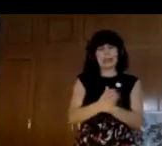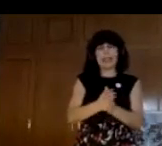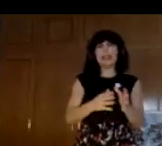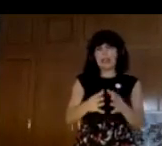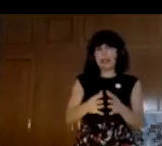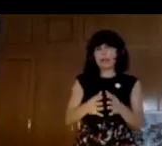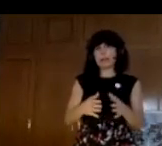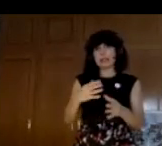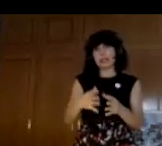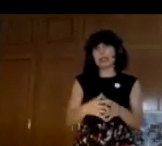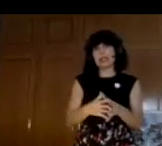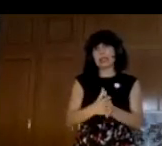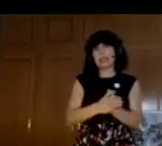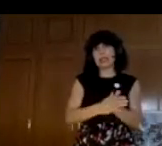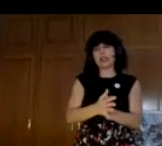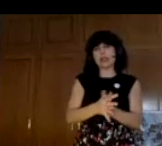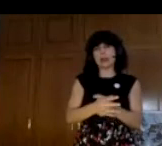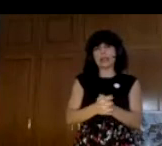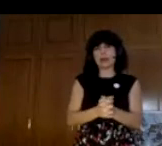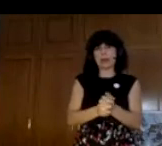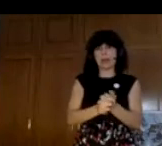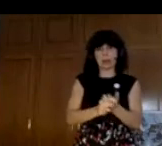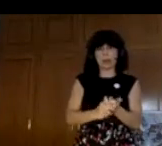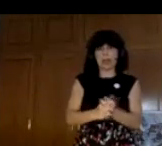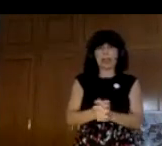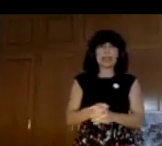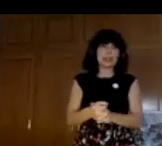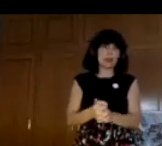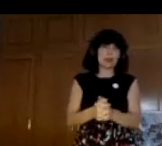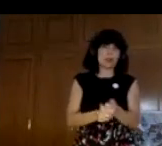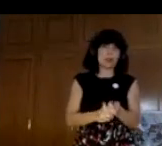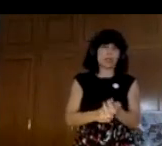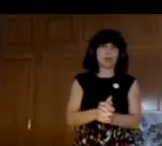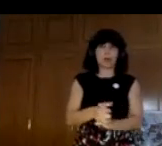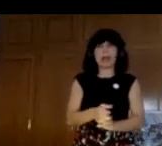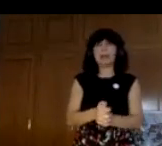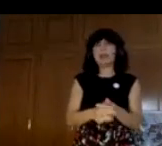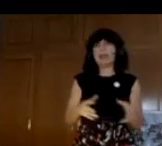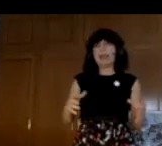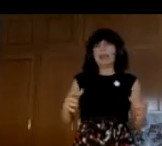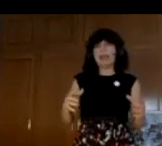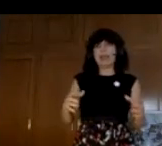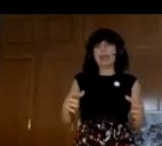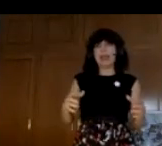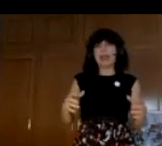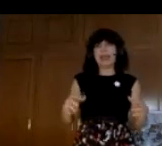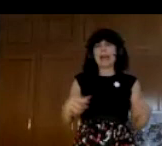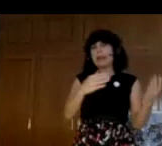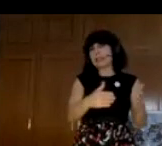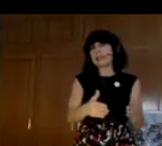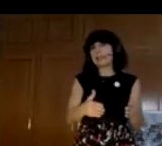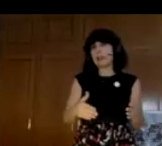en Grecia, que es donde se encuentra el cuerpo de Aylán y de su hermano,